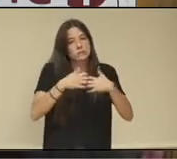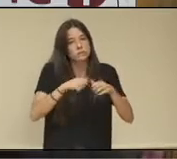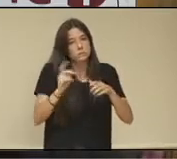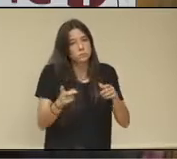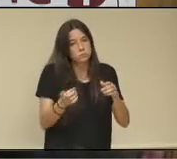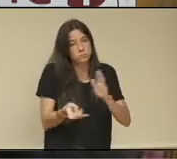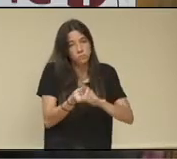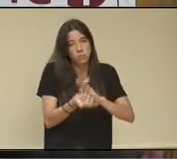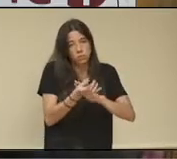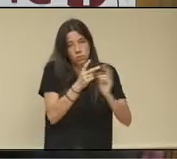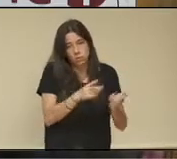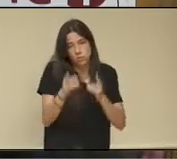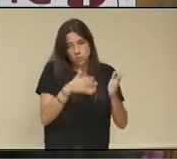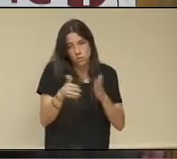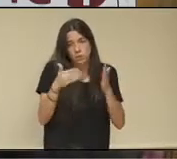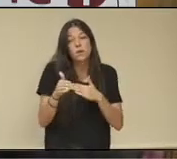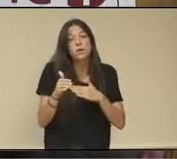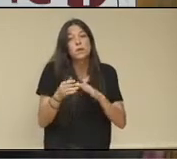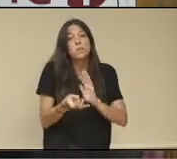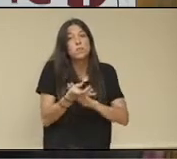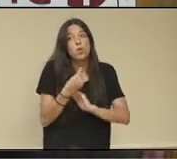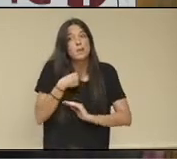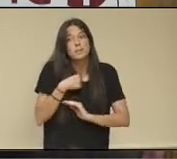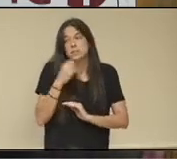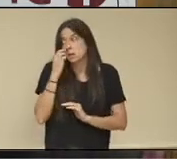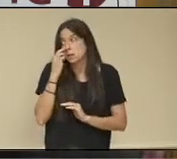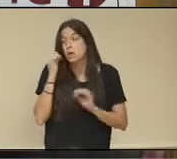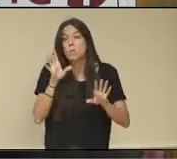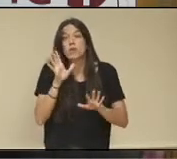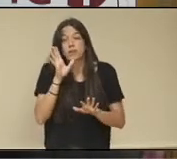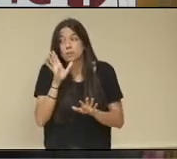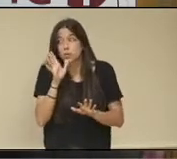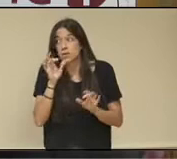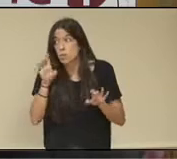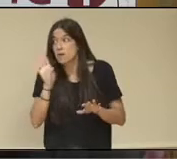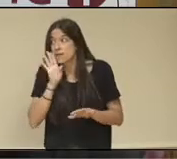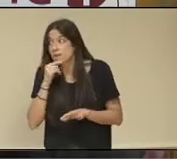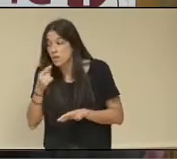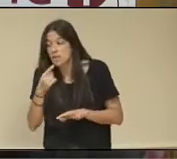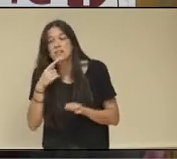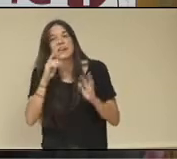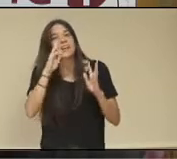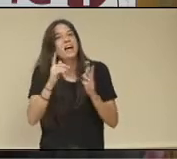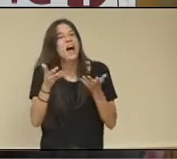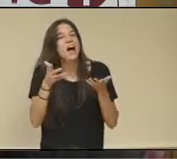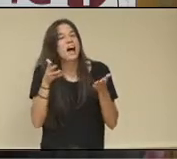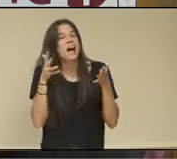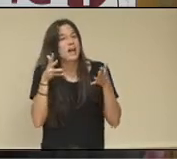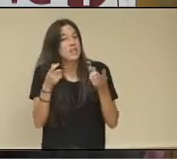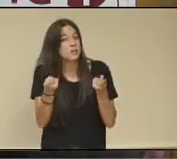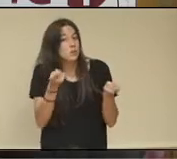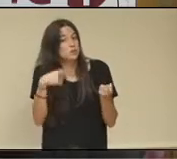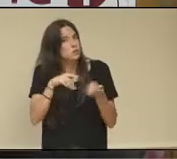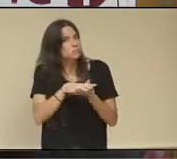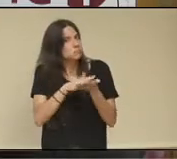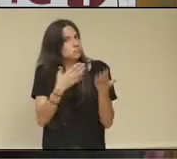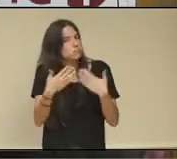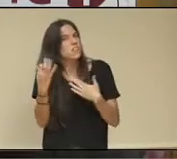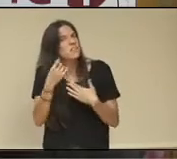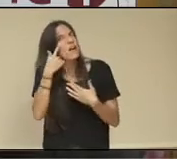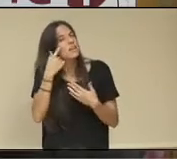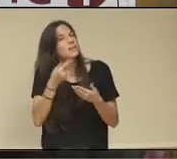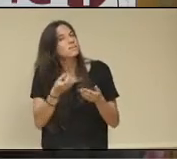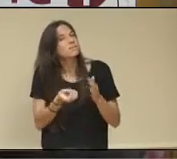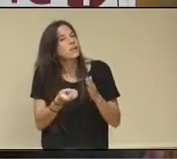de la misma, porque lo que decías antes es muy importante con las agencias regulatorias hablar para ver cómo vamos a hacer esa administración.